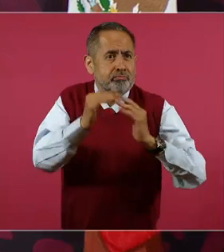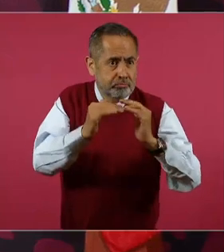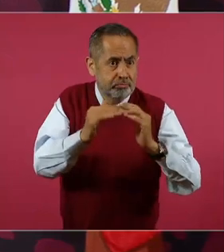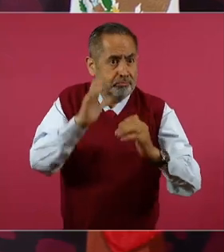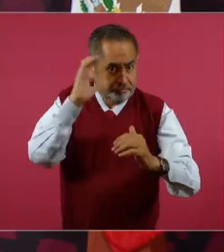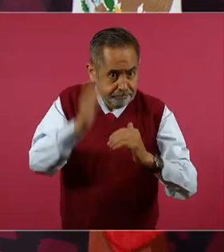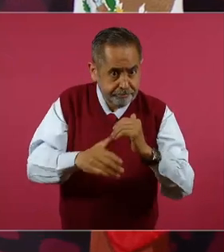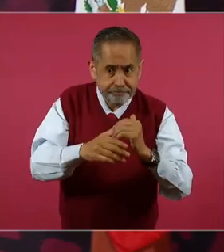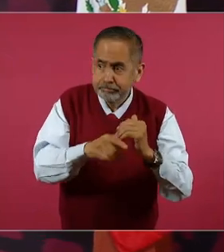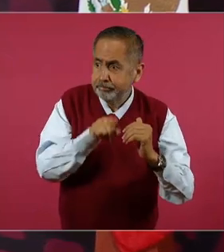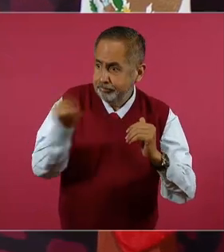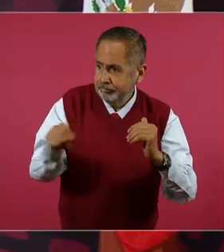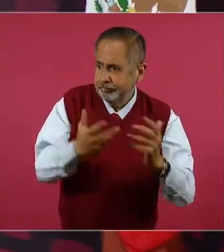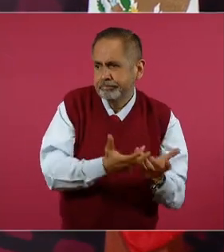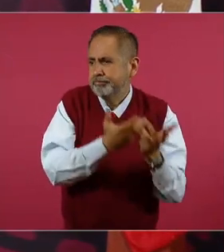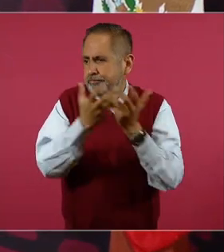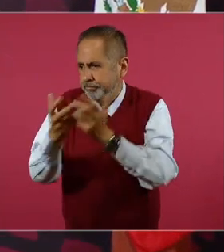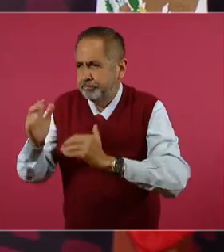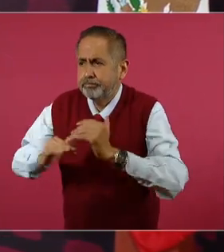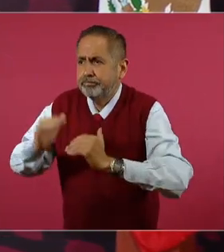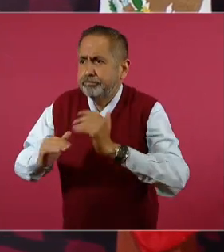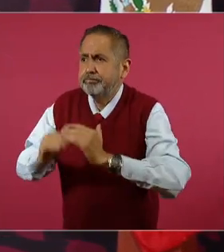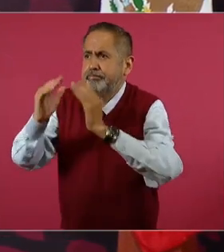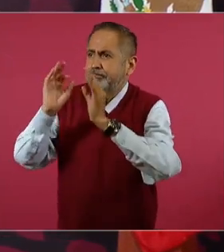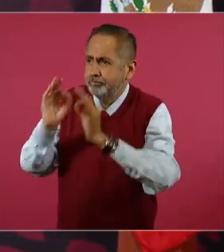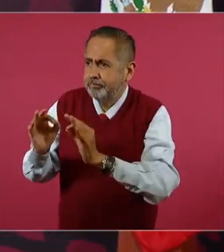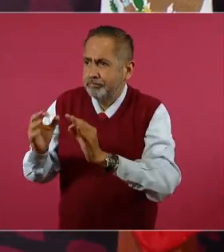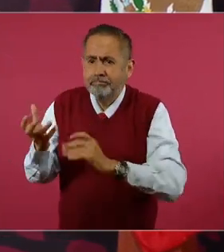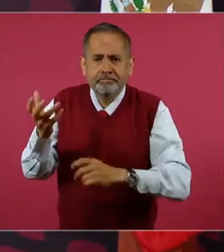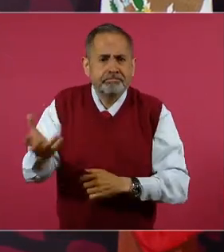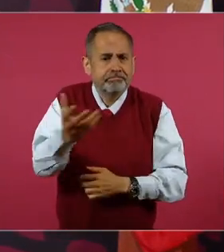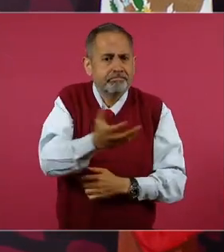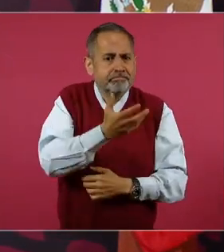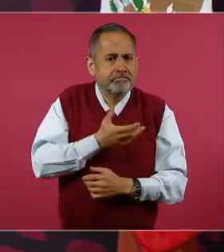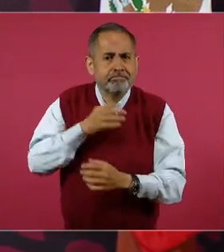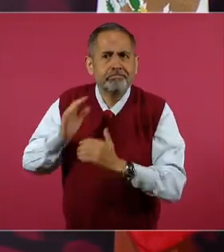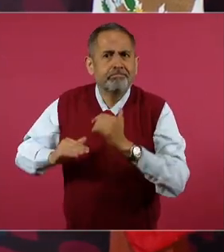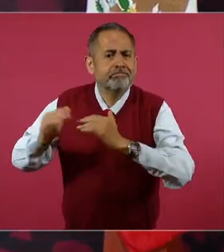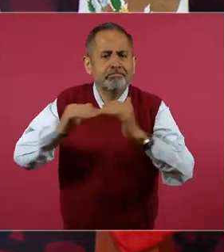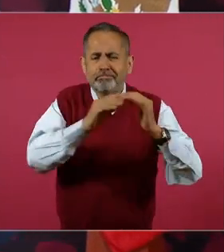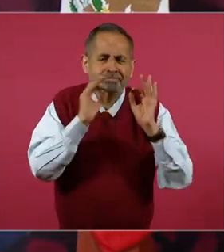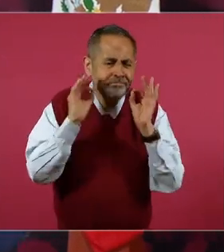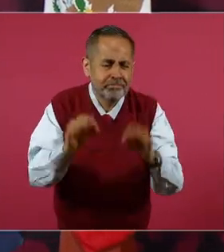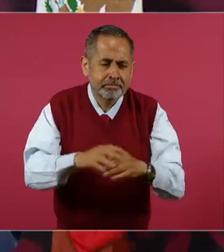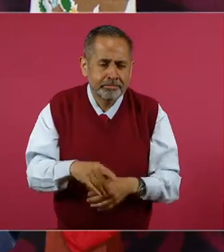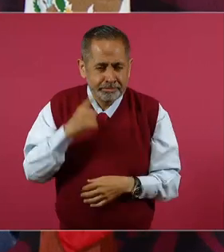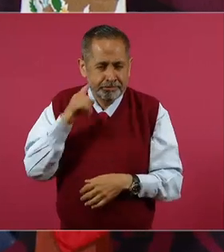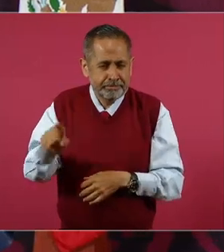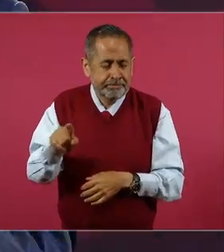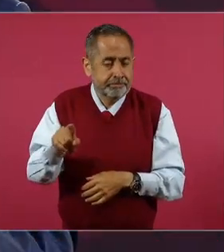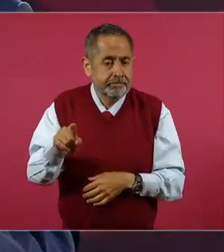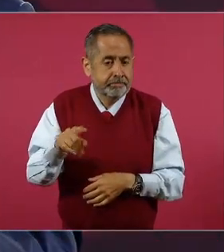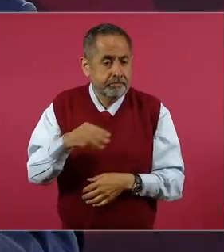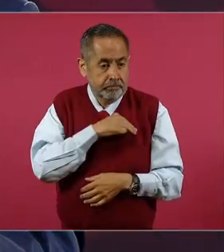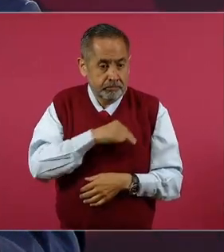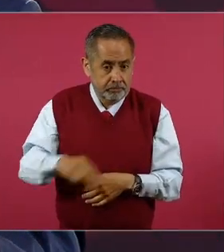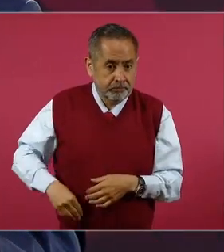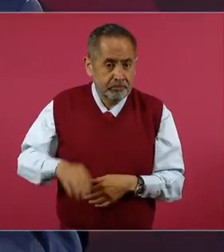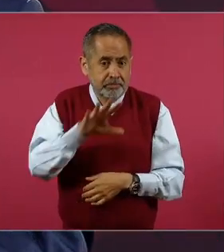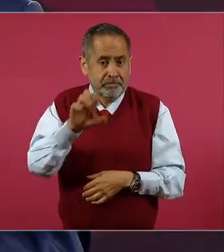comunidad. Y siempre lo digo, tiene Oaxaca 570 municipios,